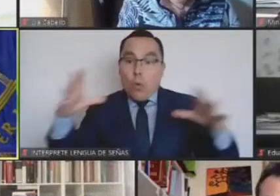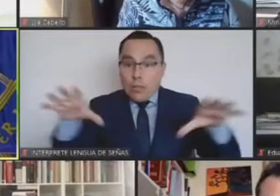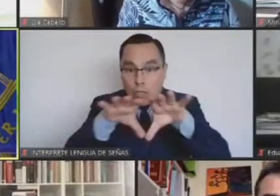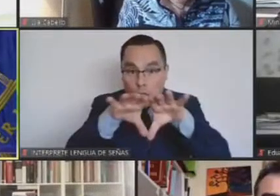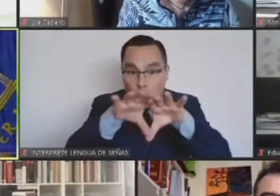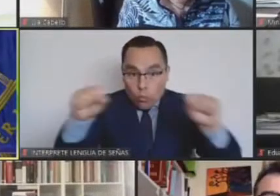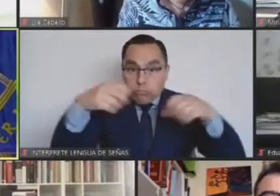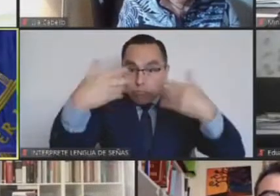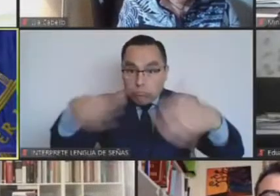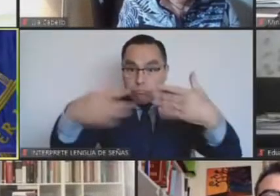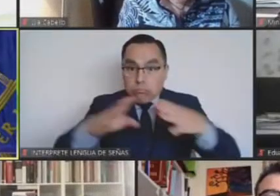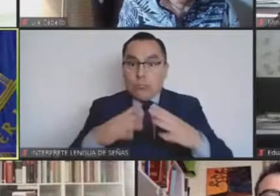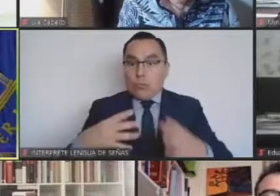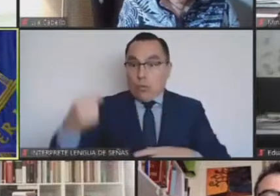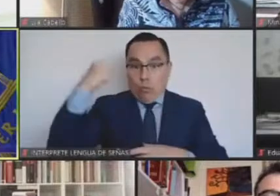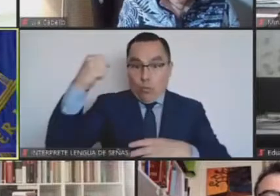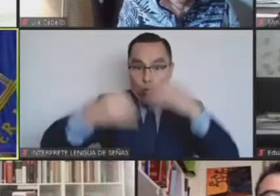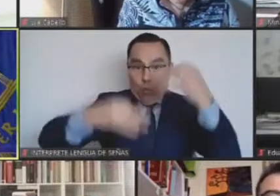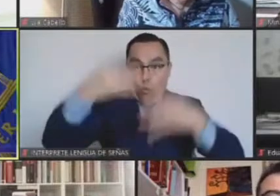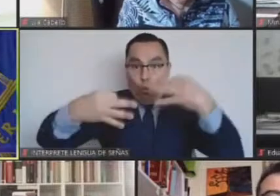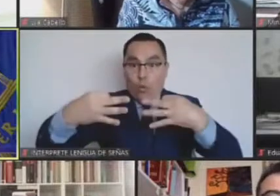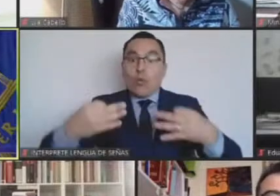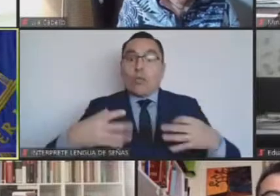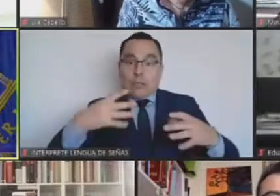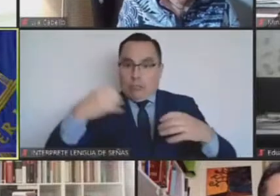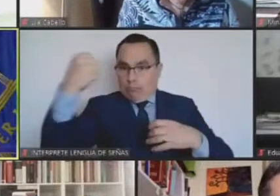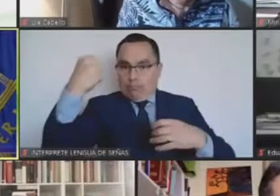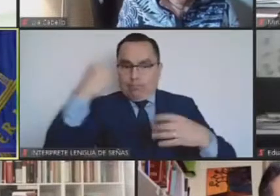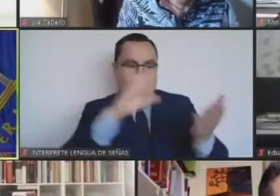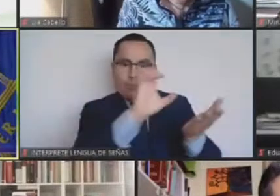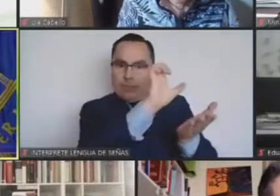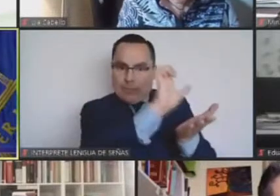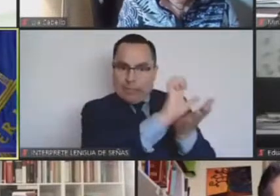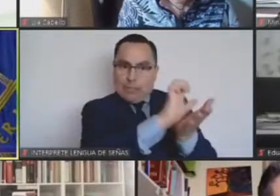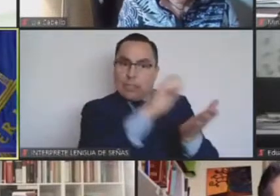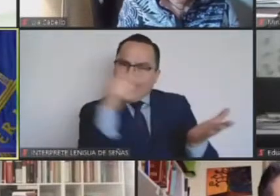Judicial como un poder del Estado, uno que hasta